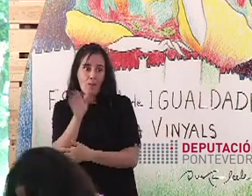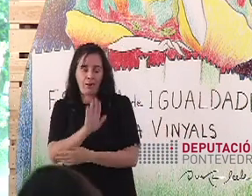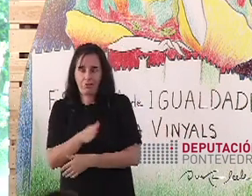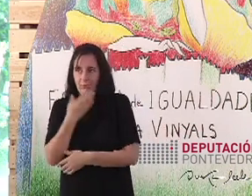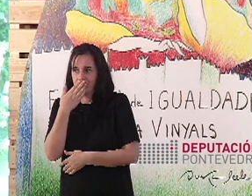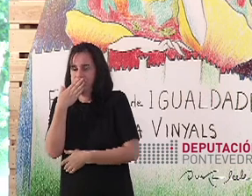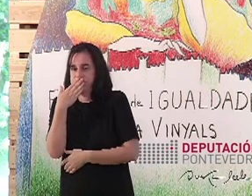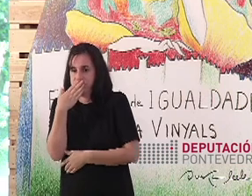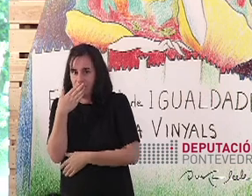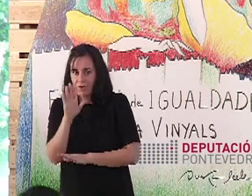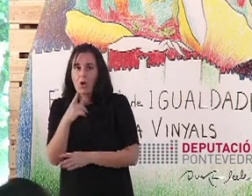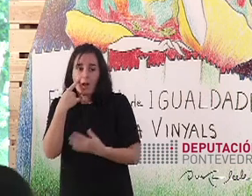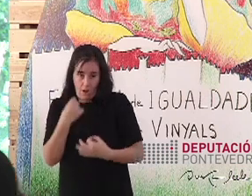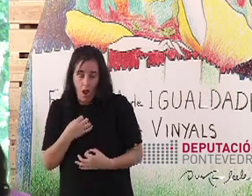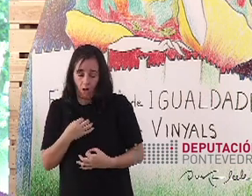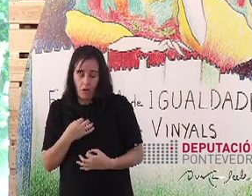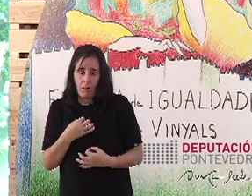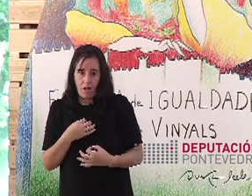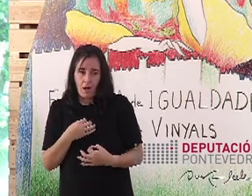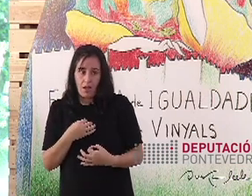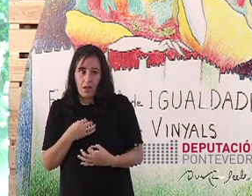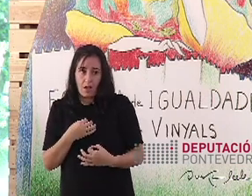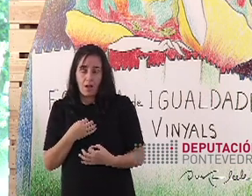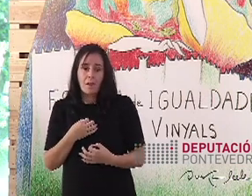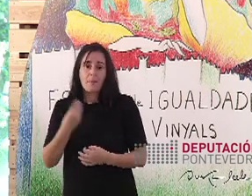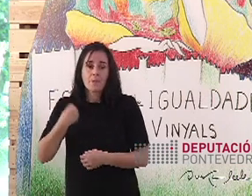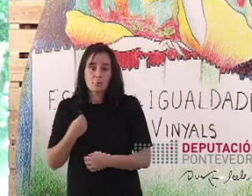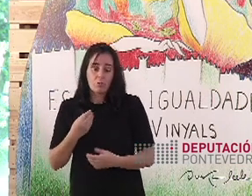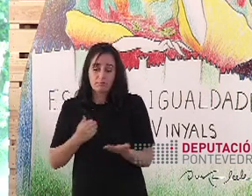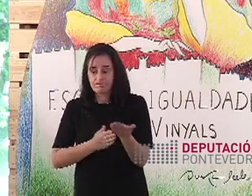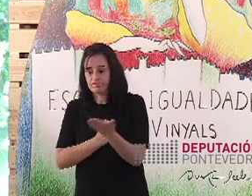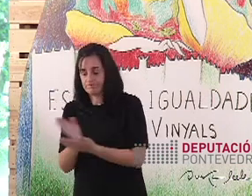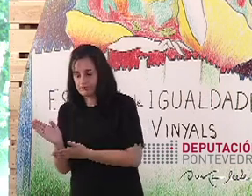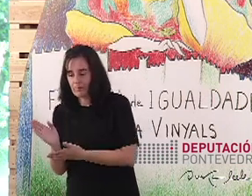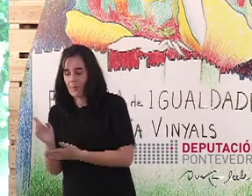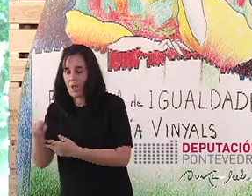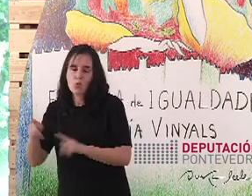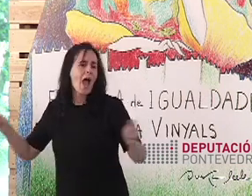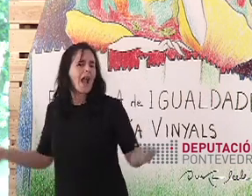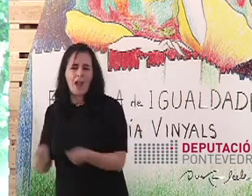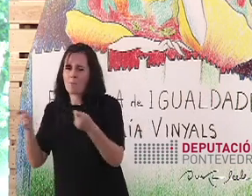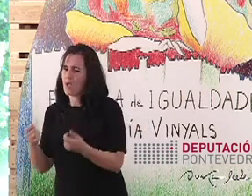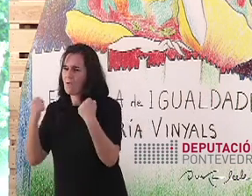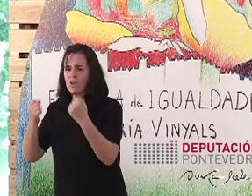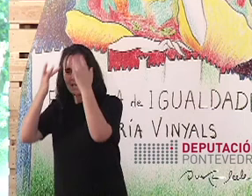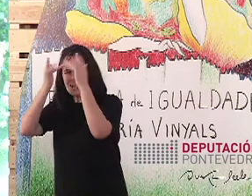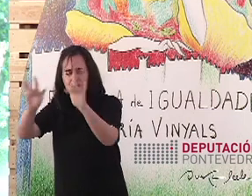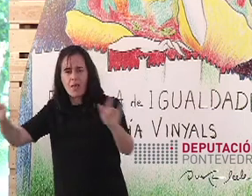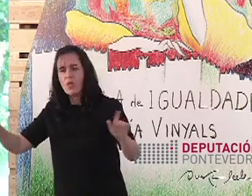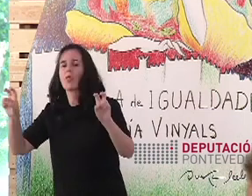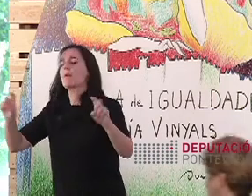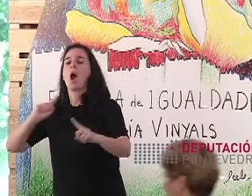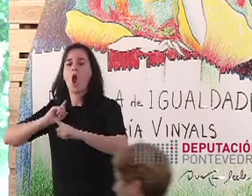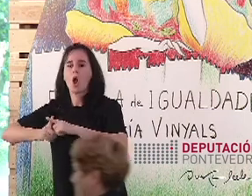que realmente foi así, é que, por un lado, houve unha campaña moi forte de sensibilización contra a explotación sexual e